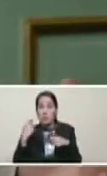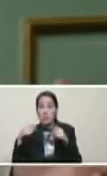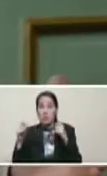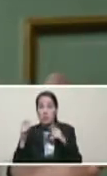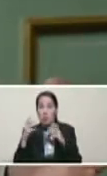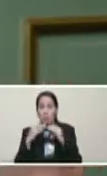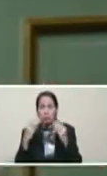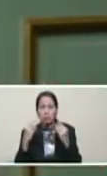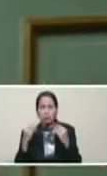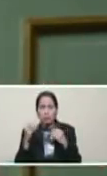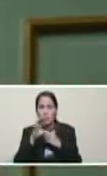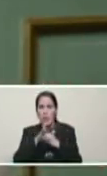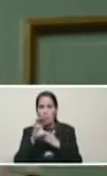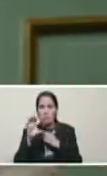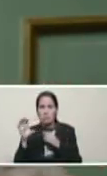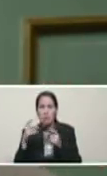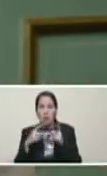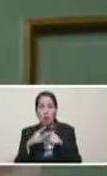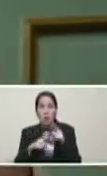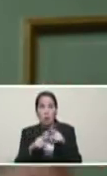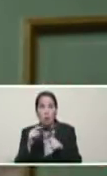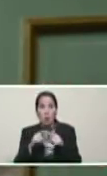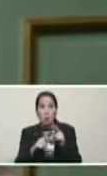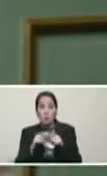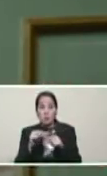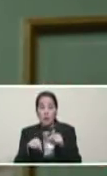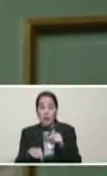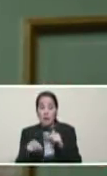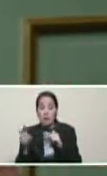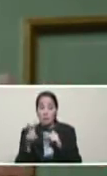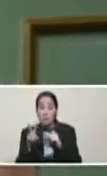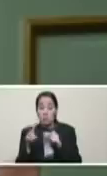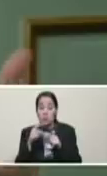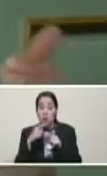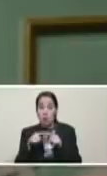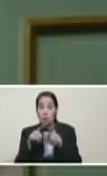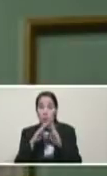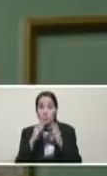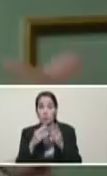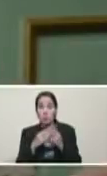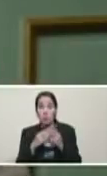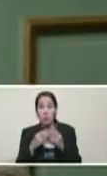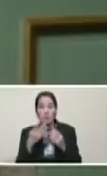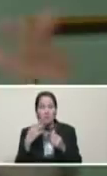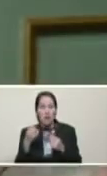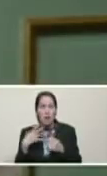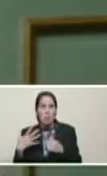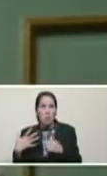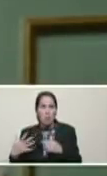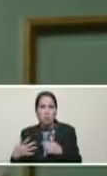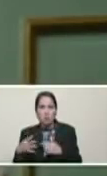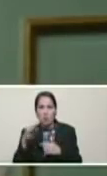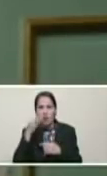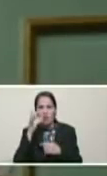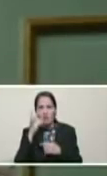rubros alimenticios en la región y en el mundo somos famosos por el café por el cacao por el plátano nosotros